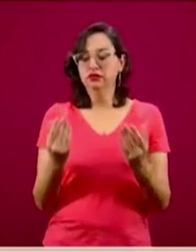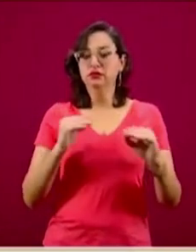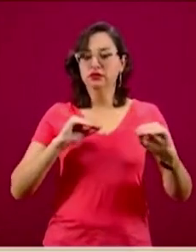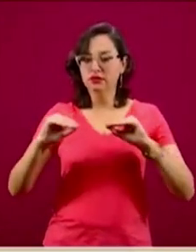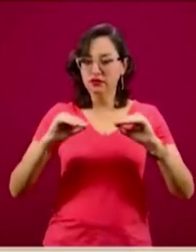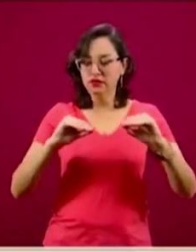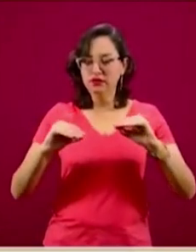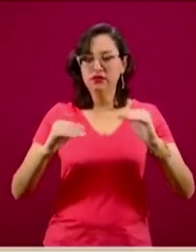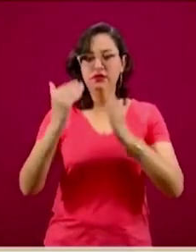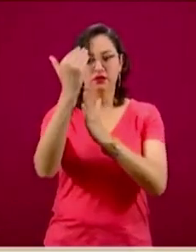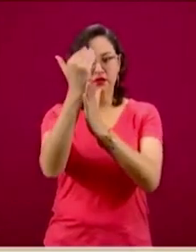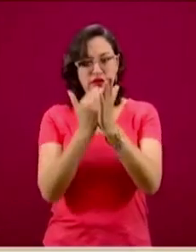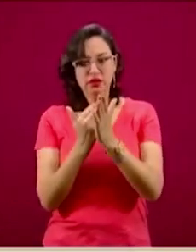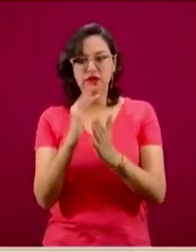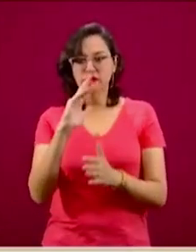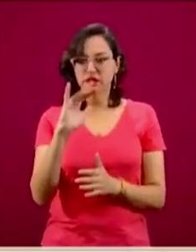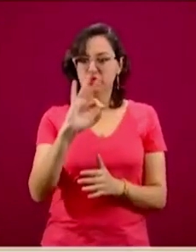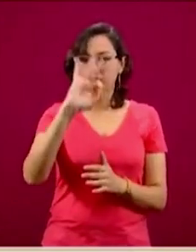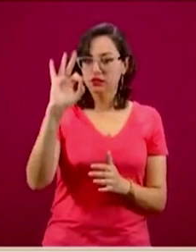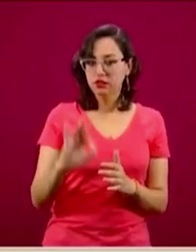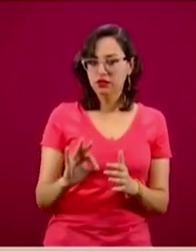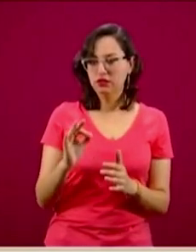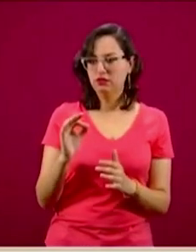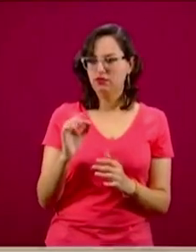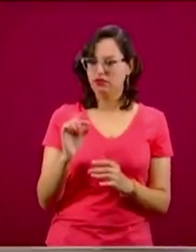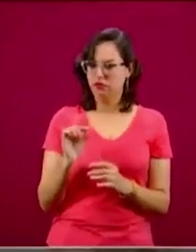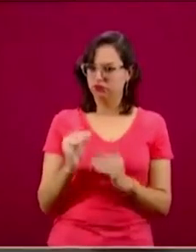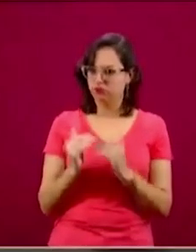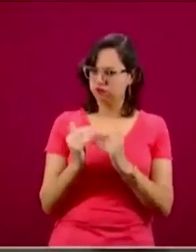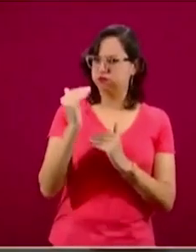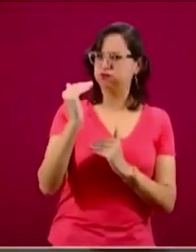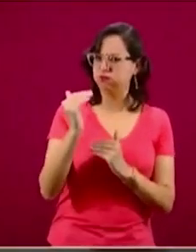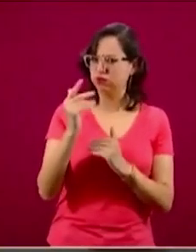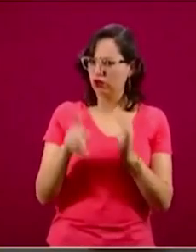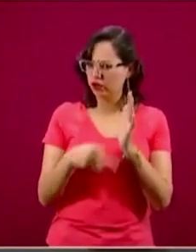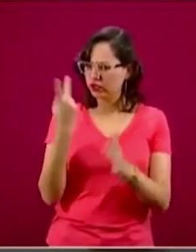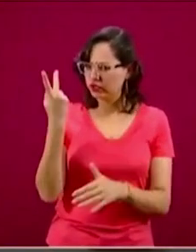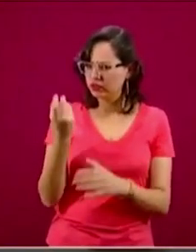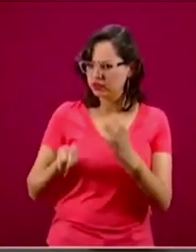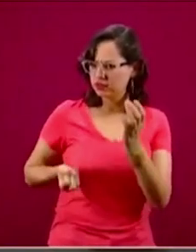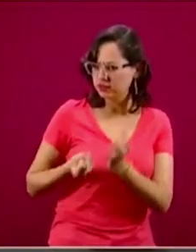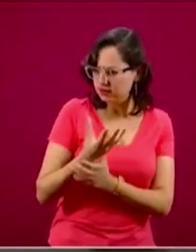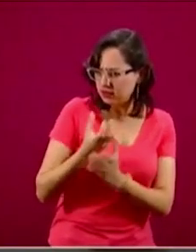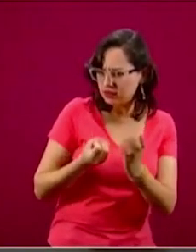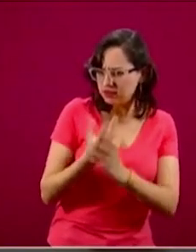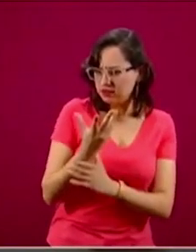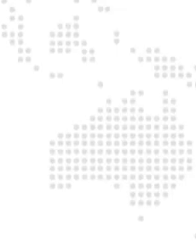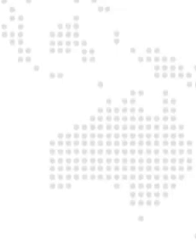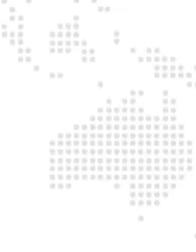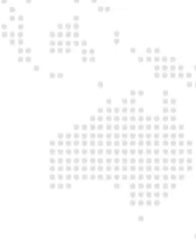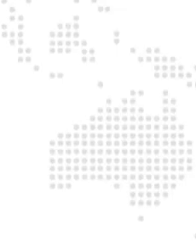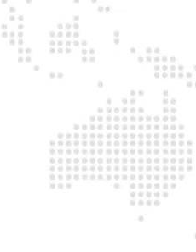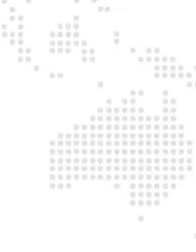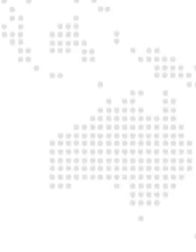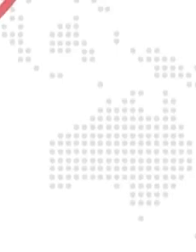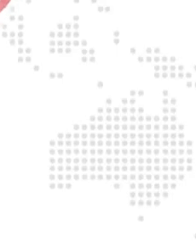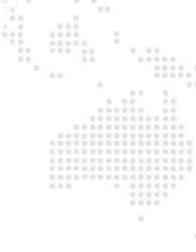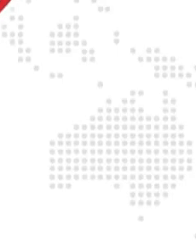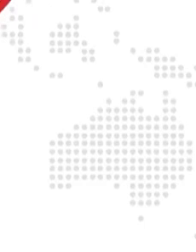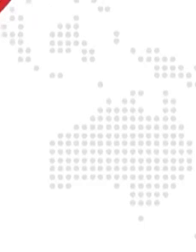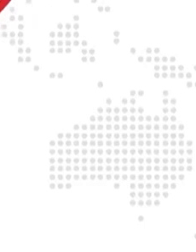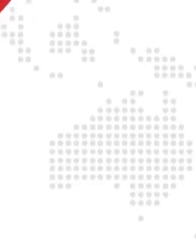por debajo del 50% ha tenido un pequeño una pequeña recuperación a través del monitoreo de tweets